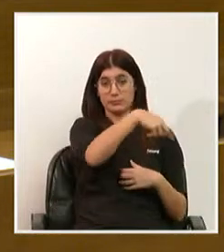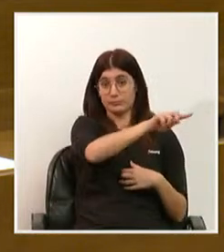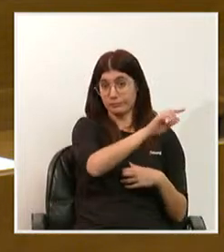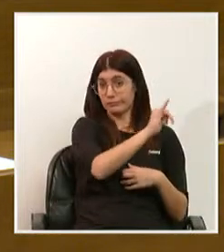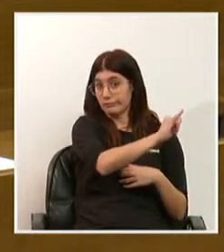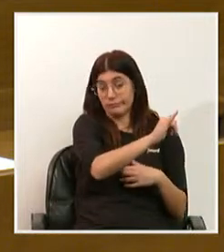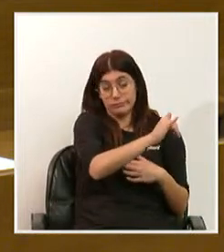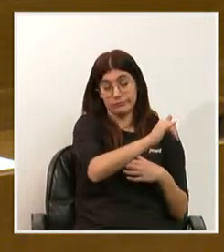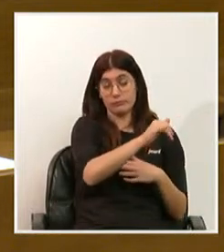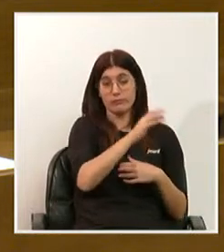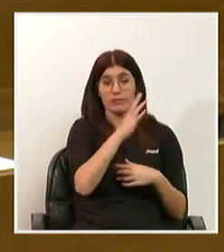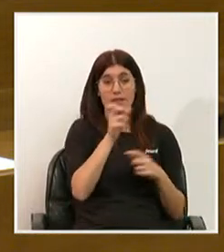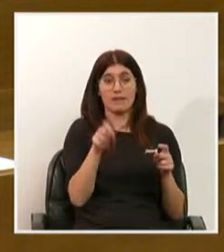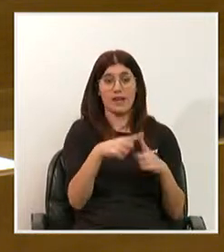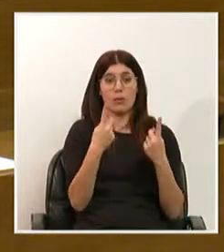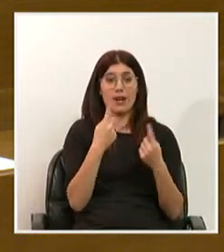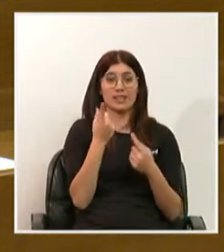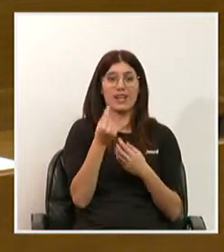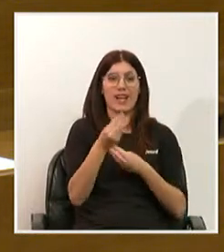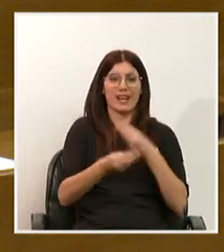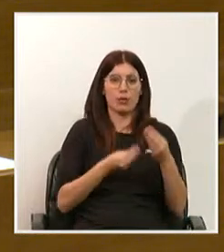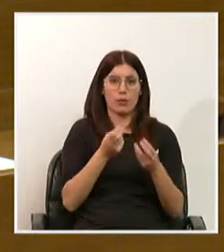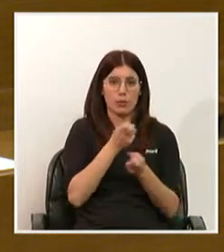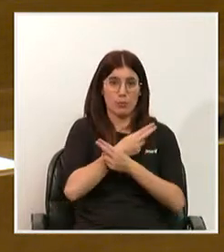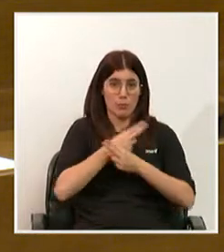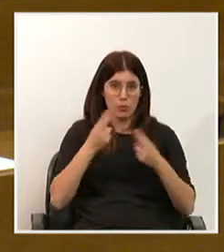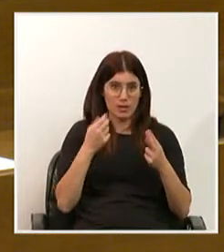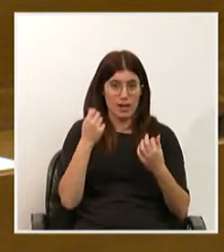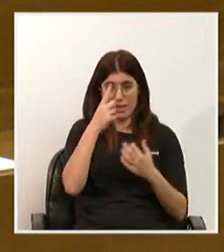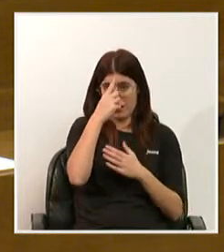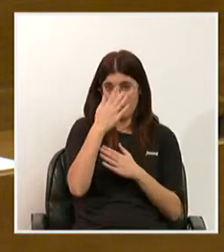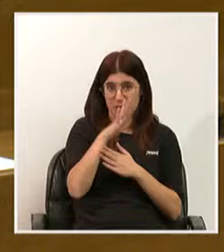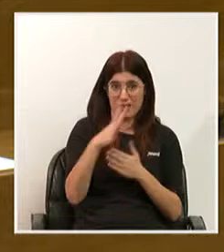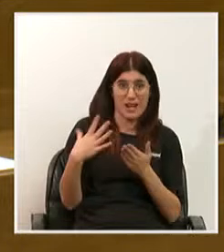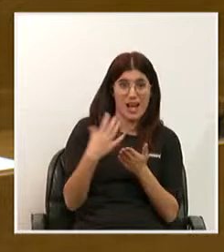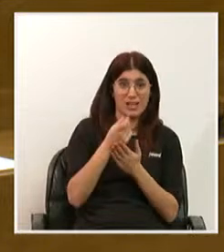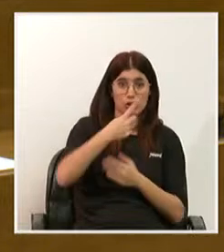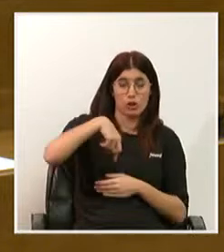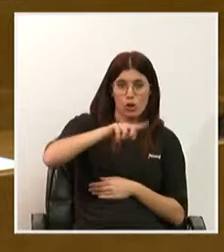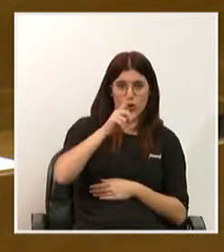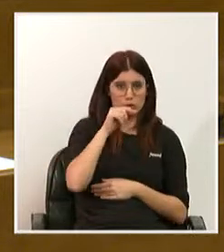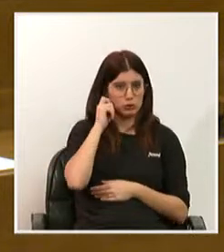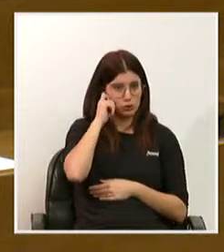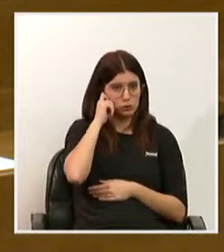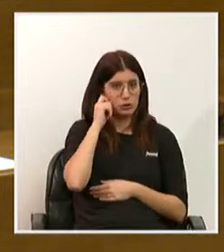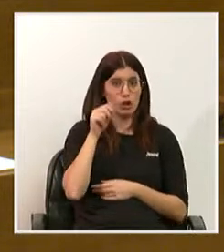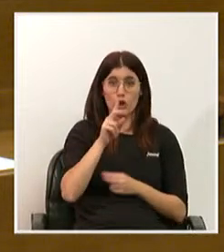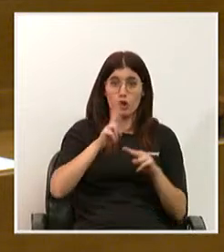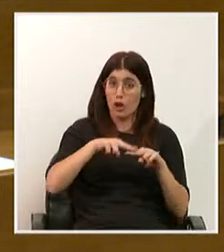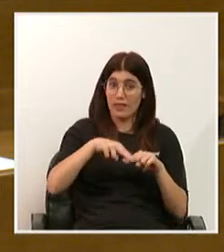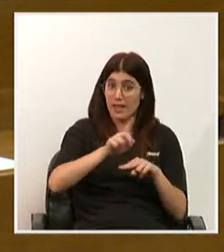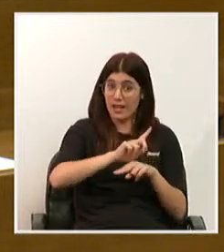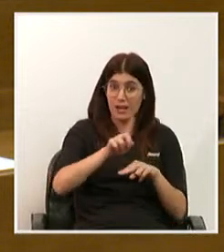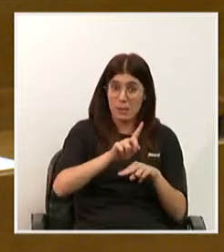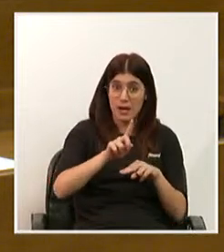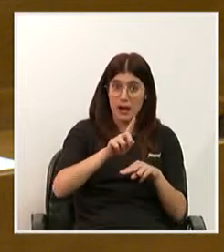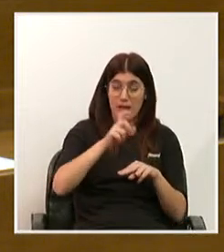Queen que lati pública que de representar a toes y a no cbre